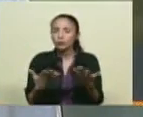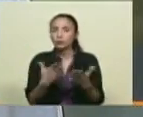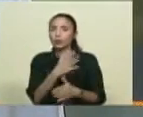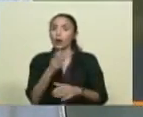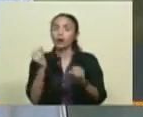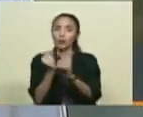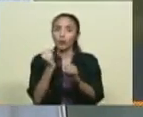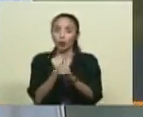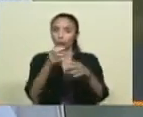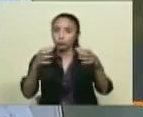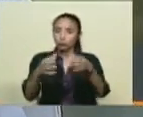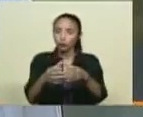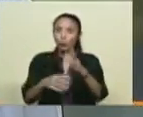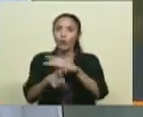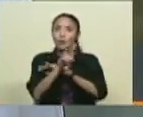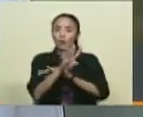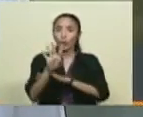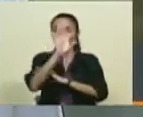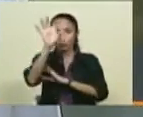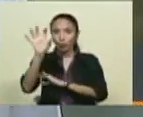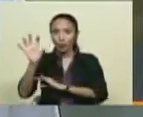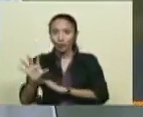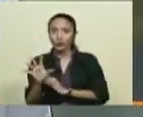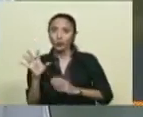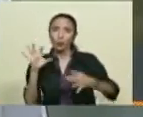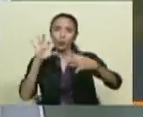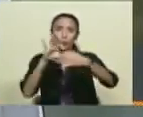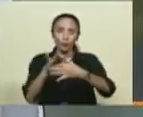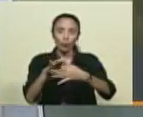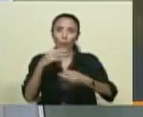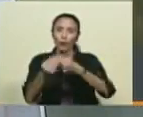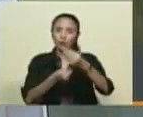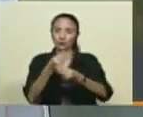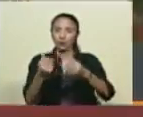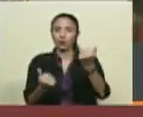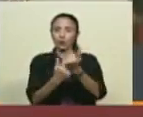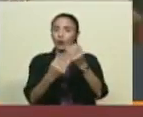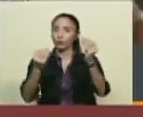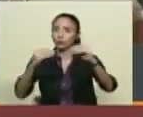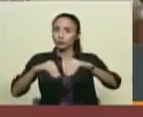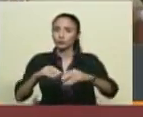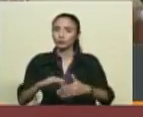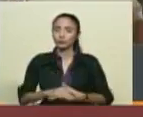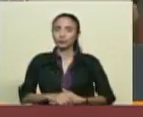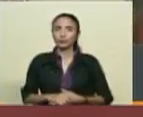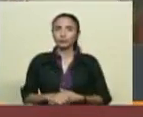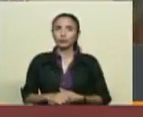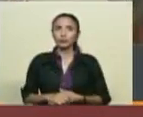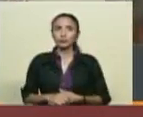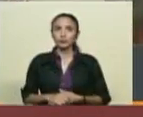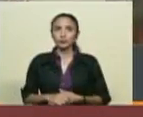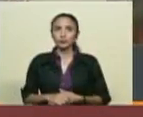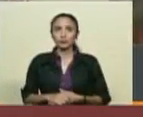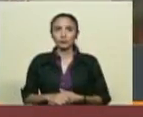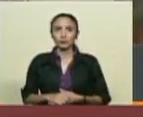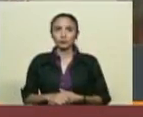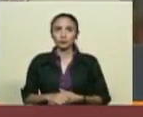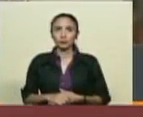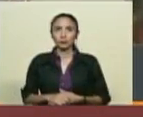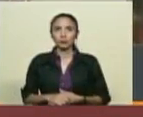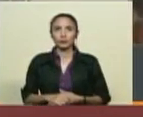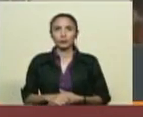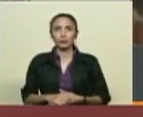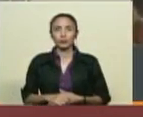equipo de los 24 países pertenecientes a este acuerdo. But we need to step back and look